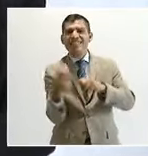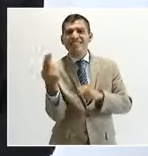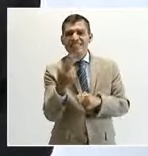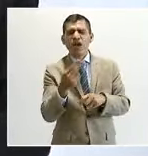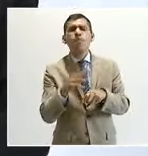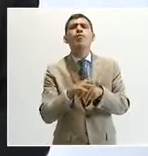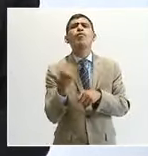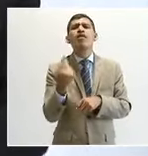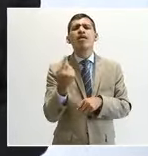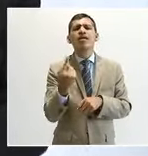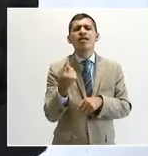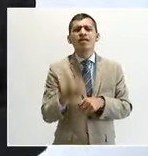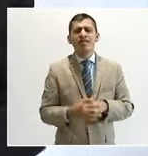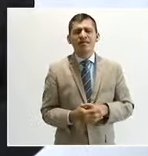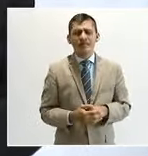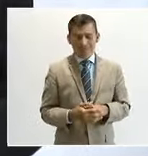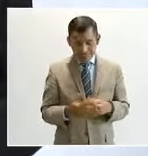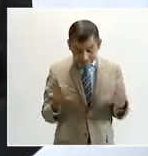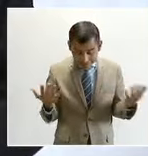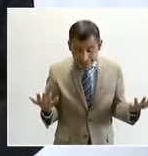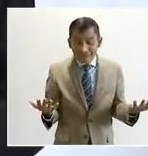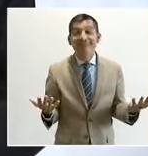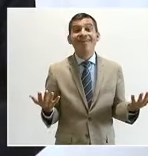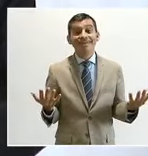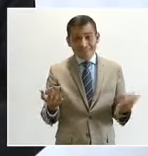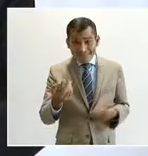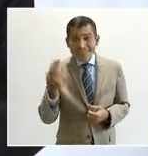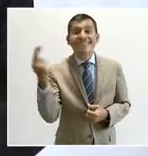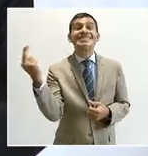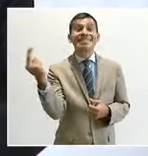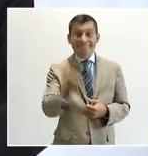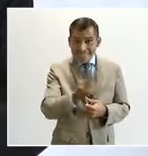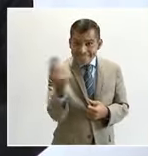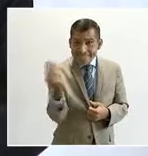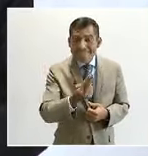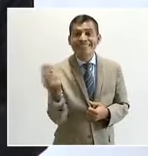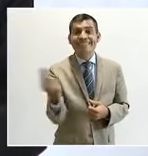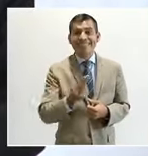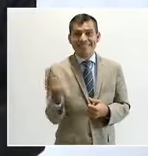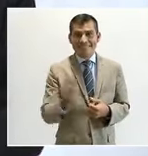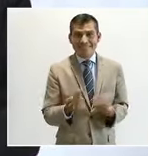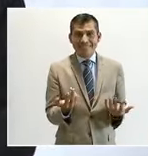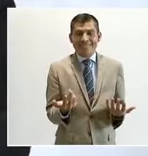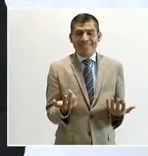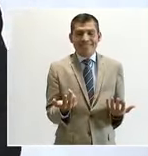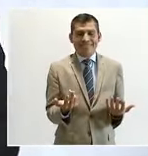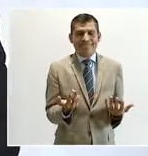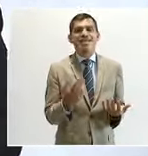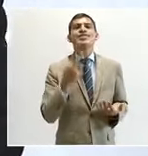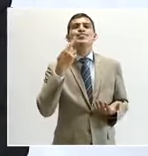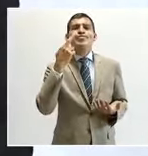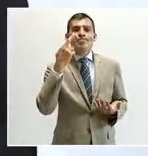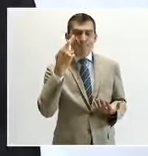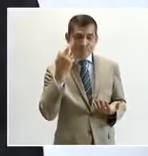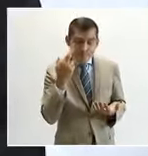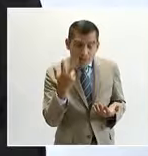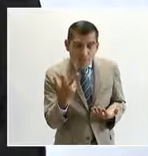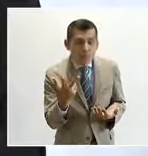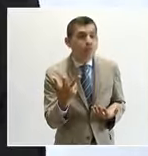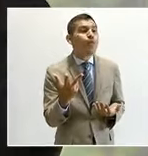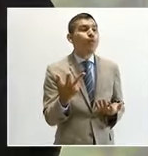porque se requiere se requiere que haya una mejor distribución